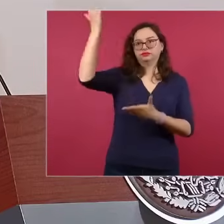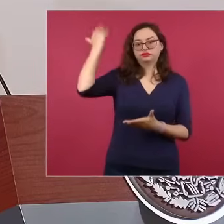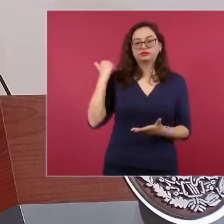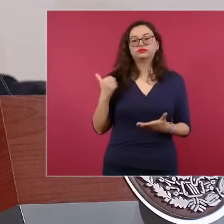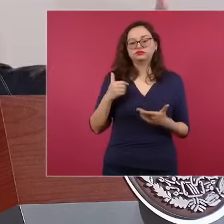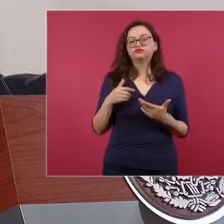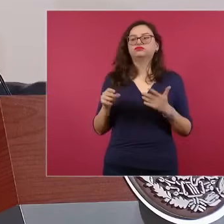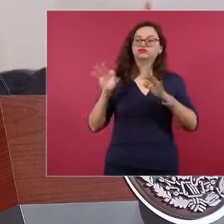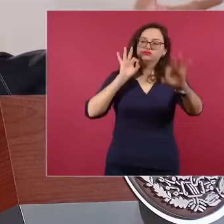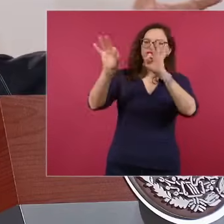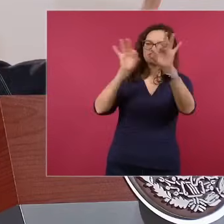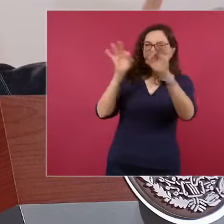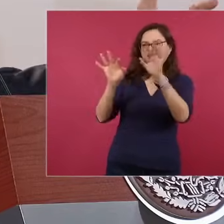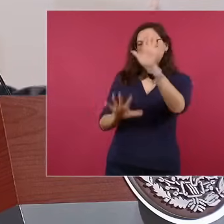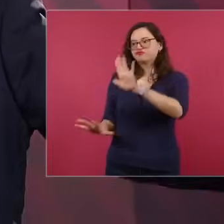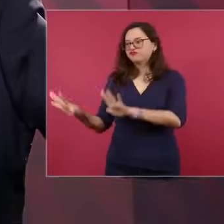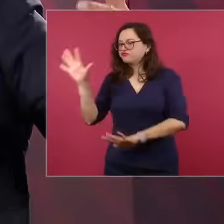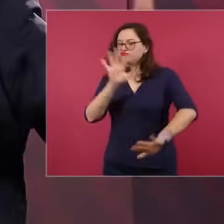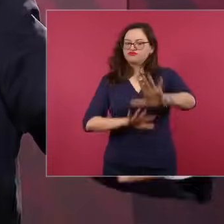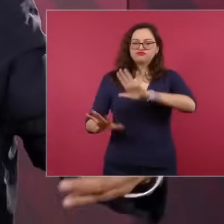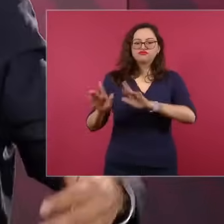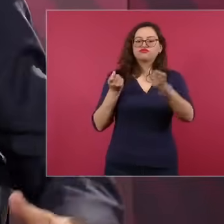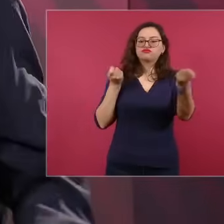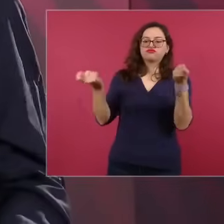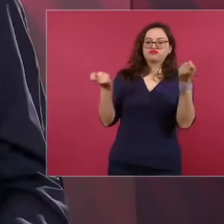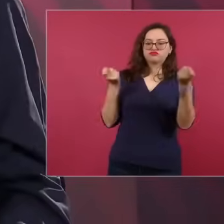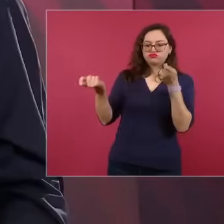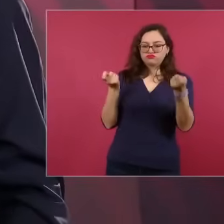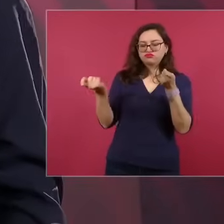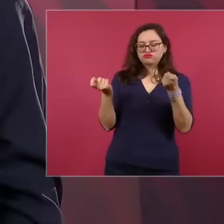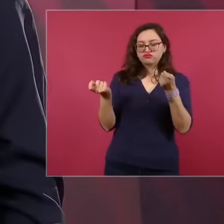porque tenían el control de los medios y porque las autoridades,